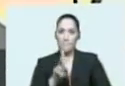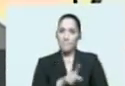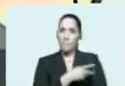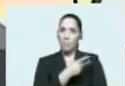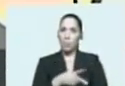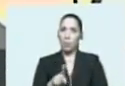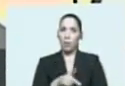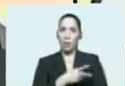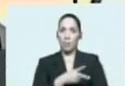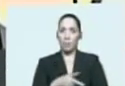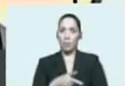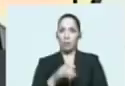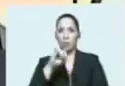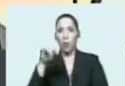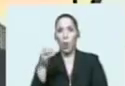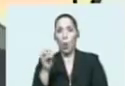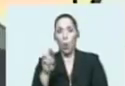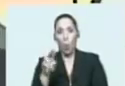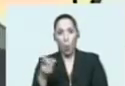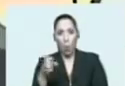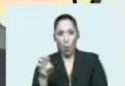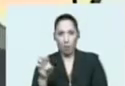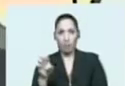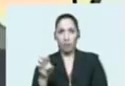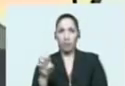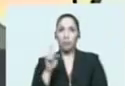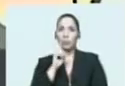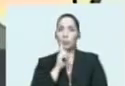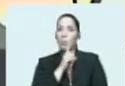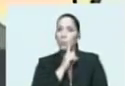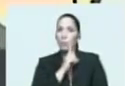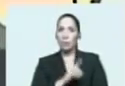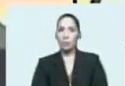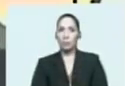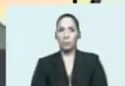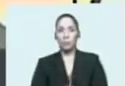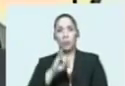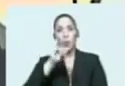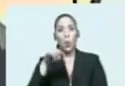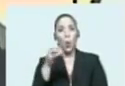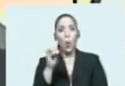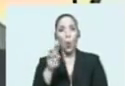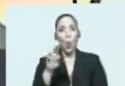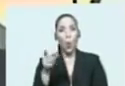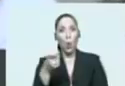le entregue en mano que se llama jorge todavía